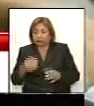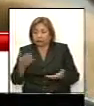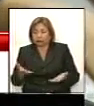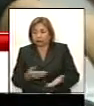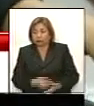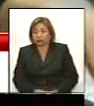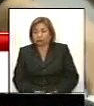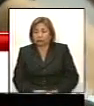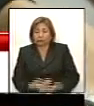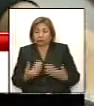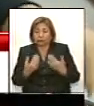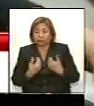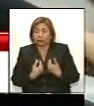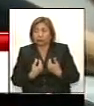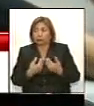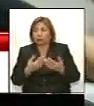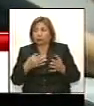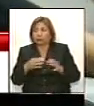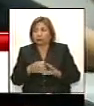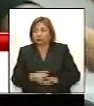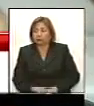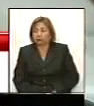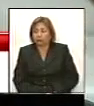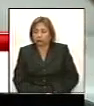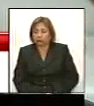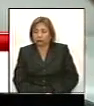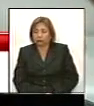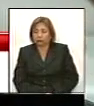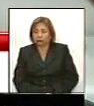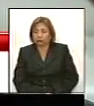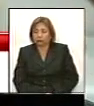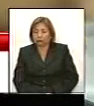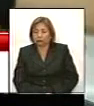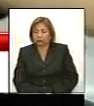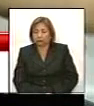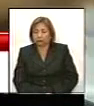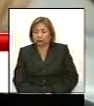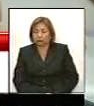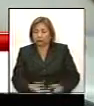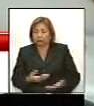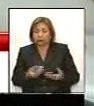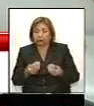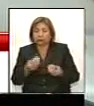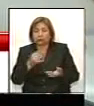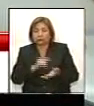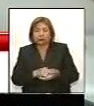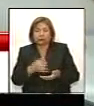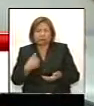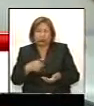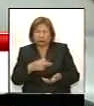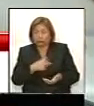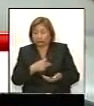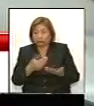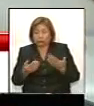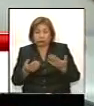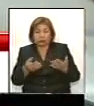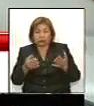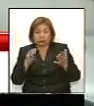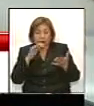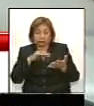hago? Teniendo en cuenta el decreto legislativo 1410, ¿no? Entonces, por lo que nosotros hemos